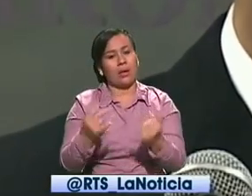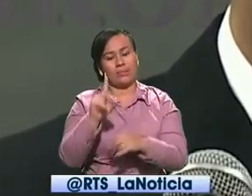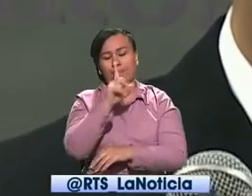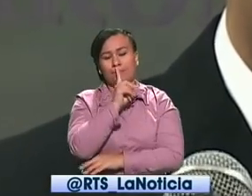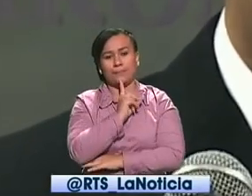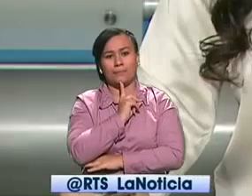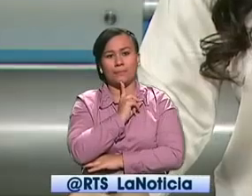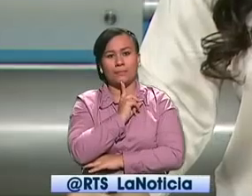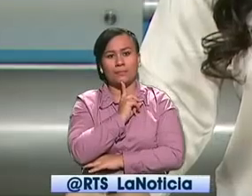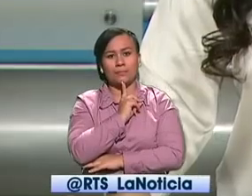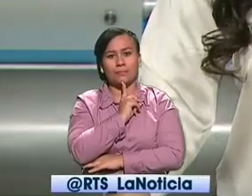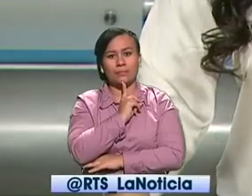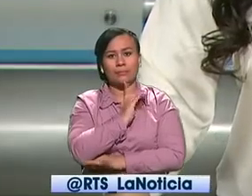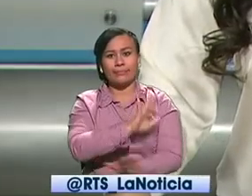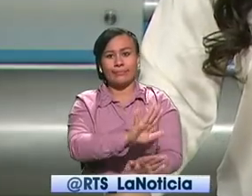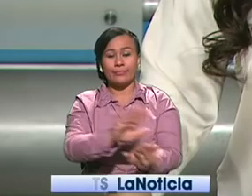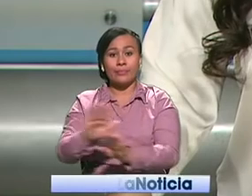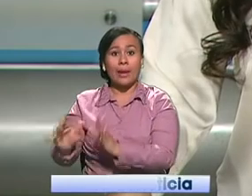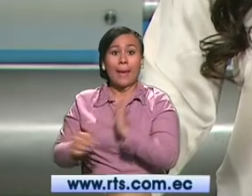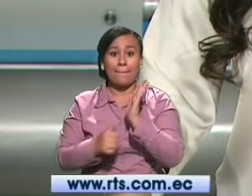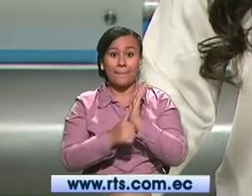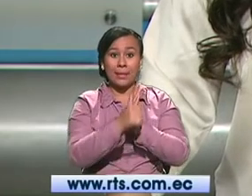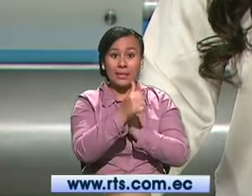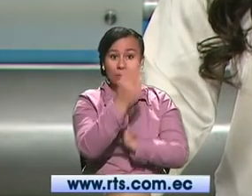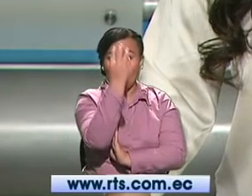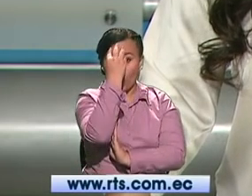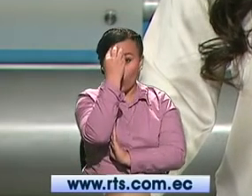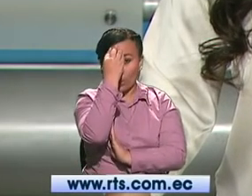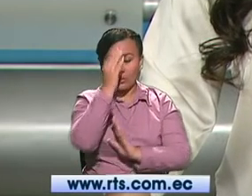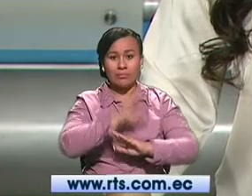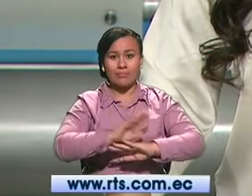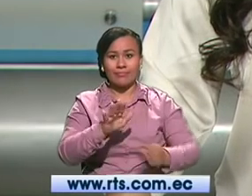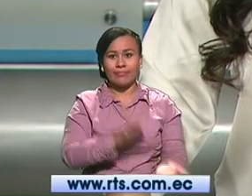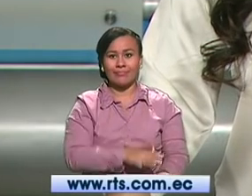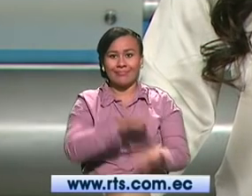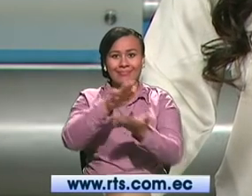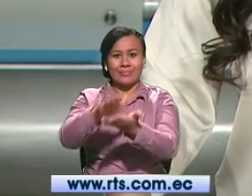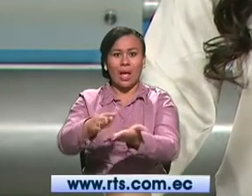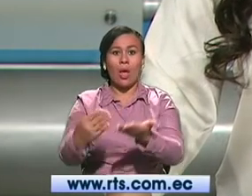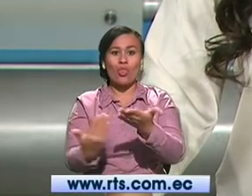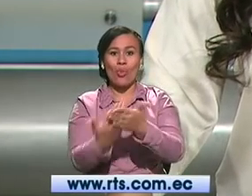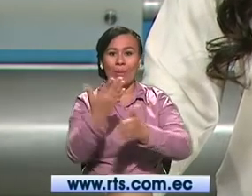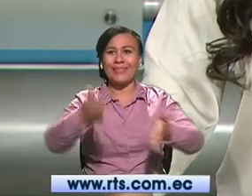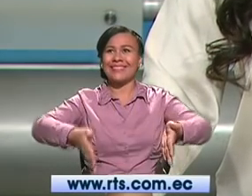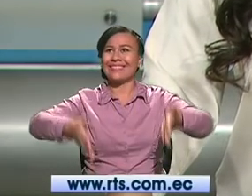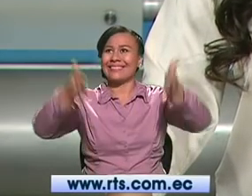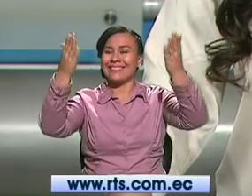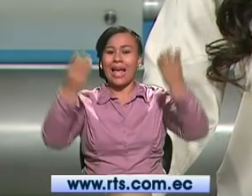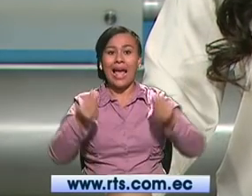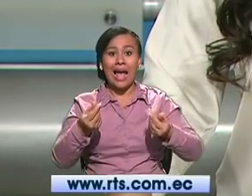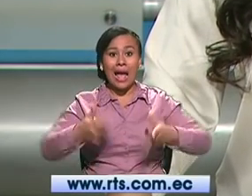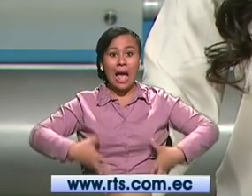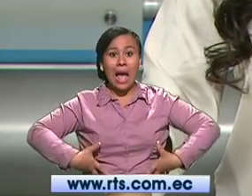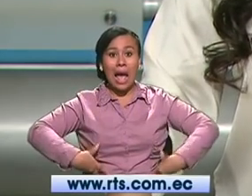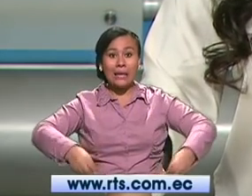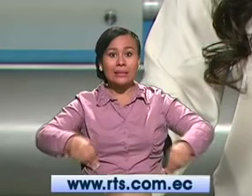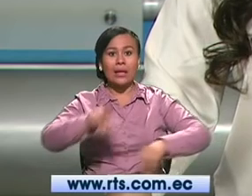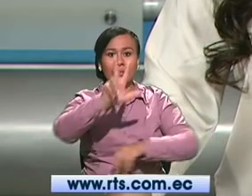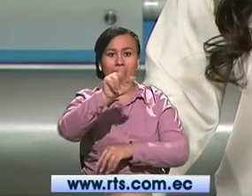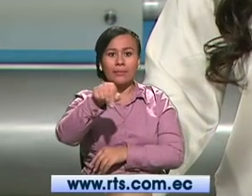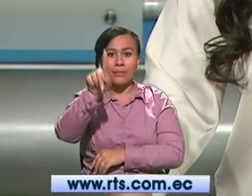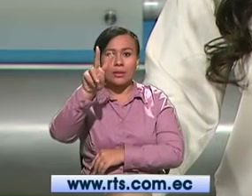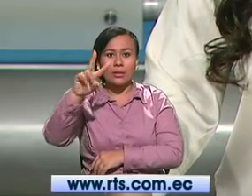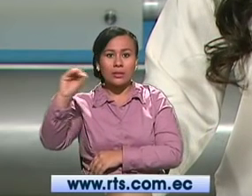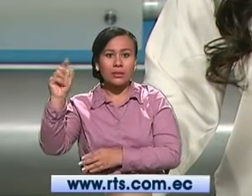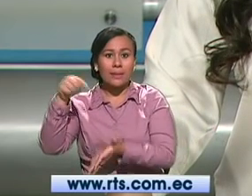Rojas. El ministro de Educación entregó un plantel que fue renovado por un costo de $3.600.000